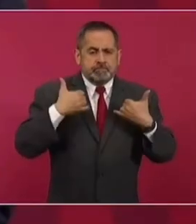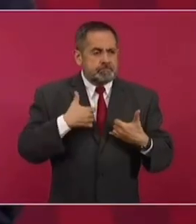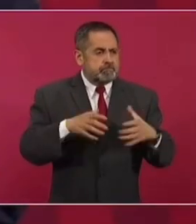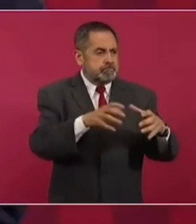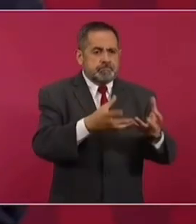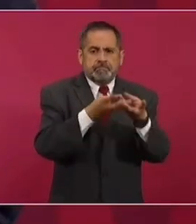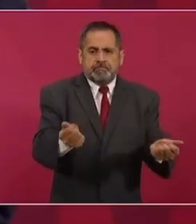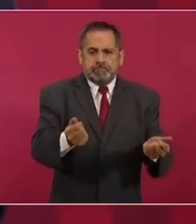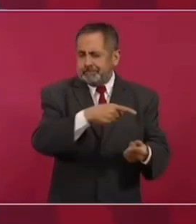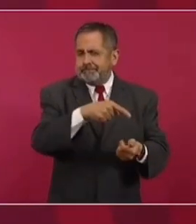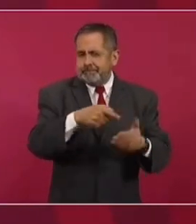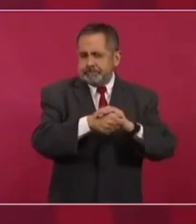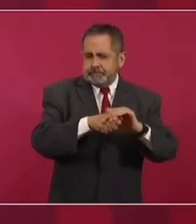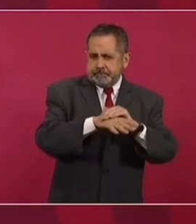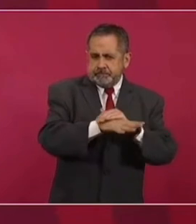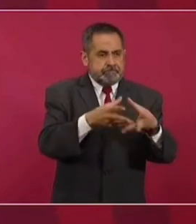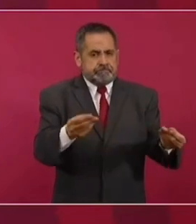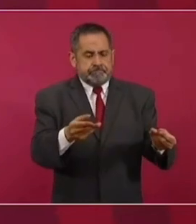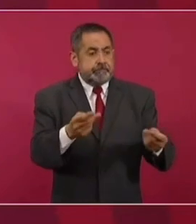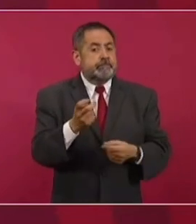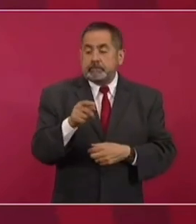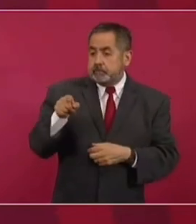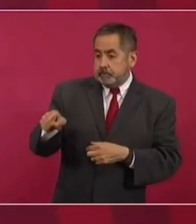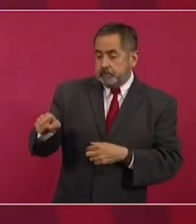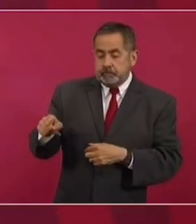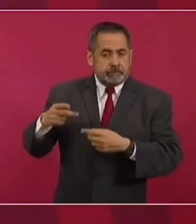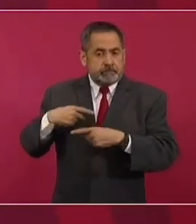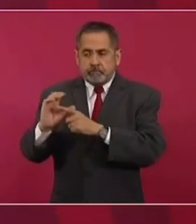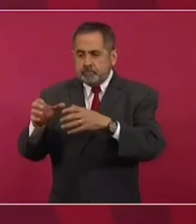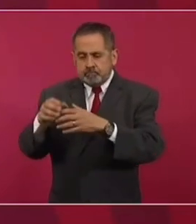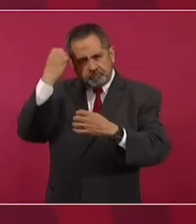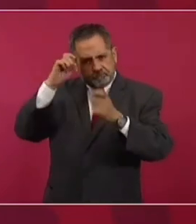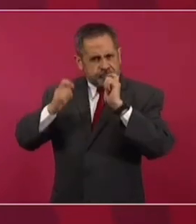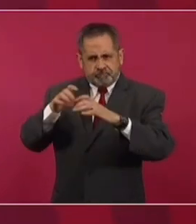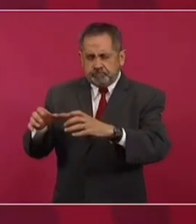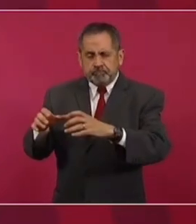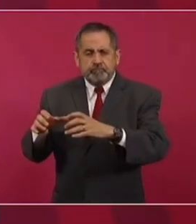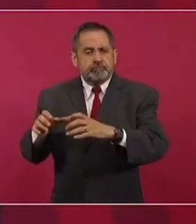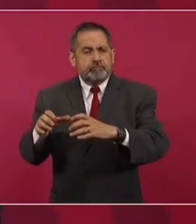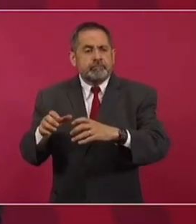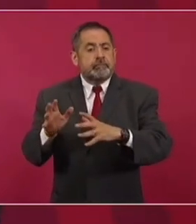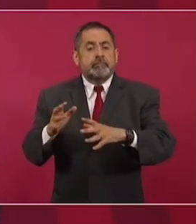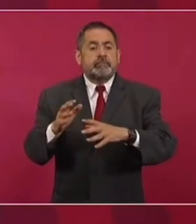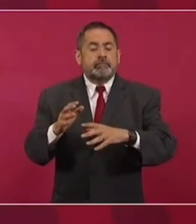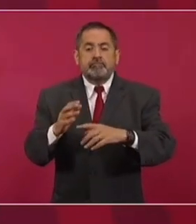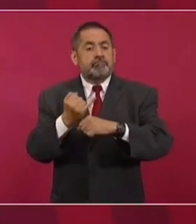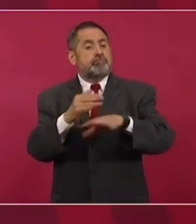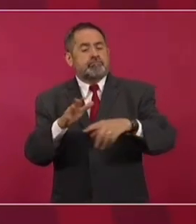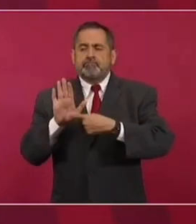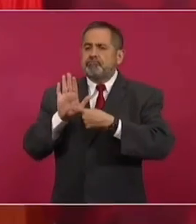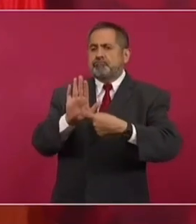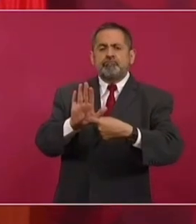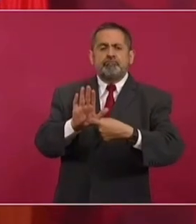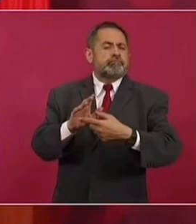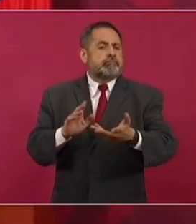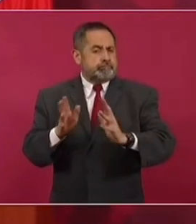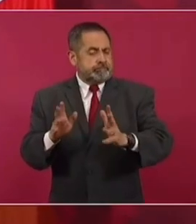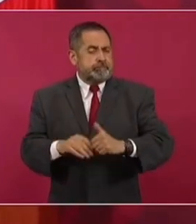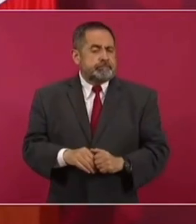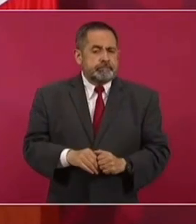jóvenes de Ayotzinapa. Y esta comisión de expertos presentó su informe. Antes